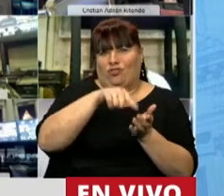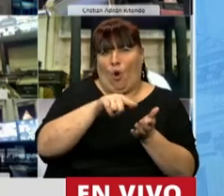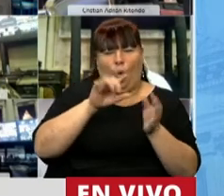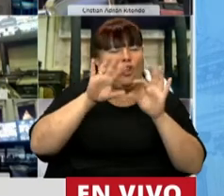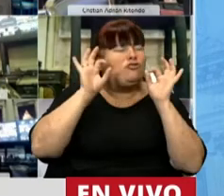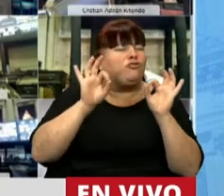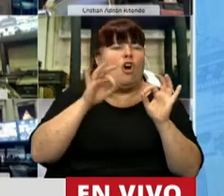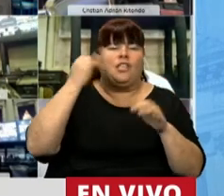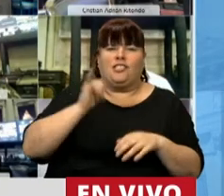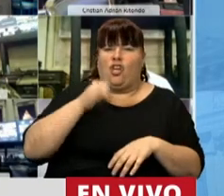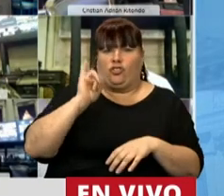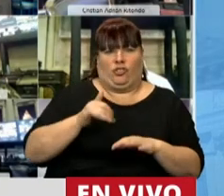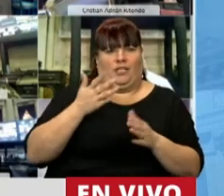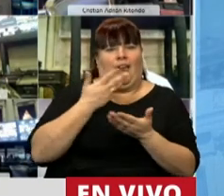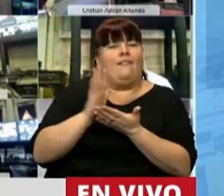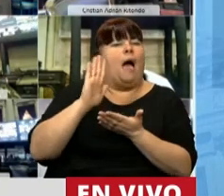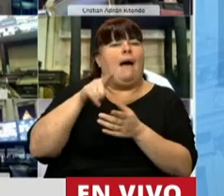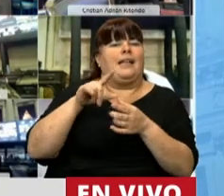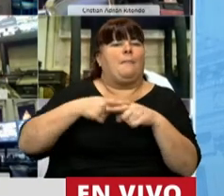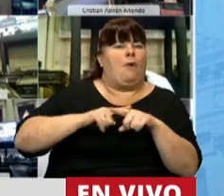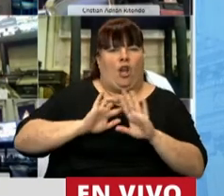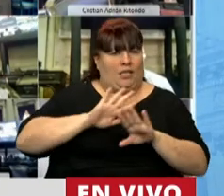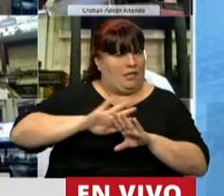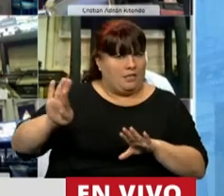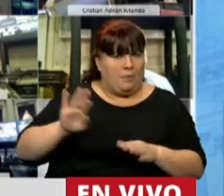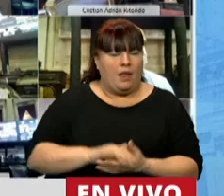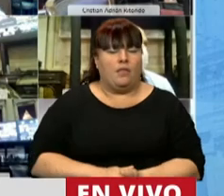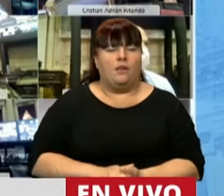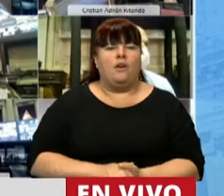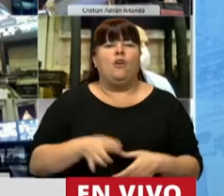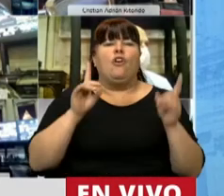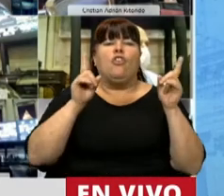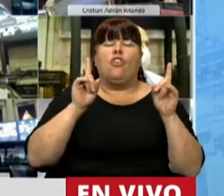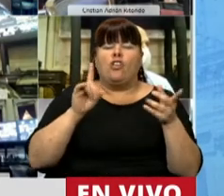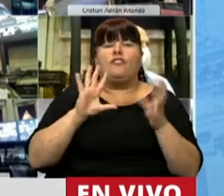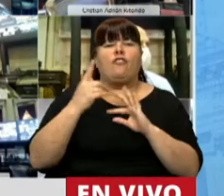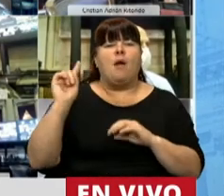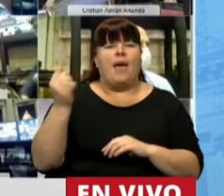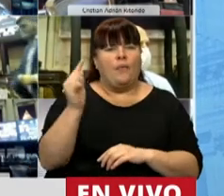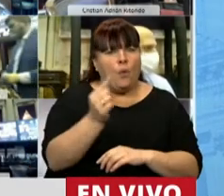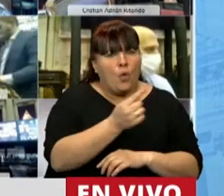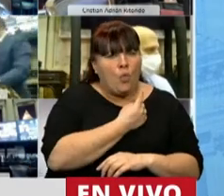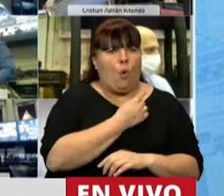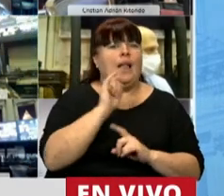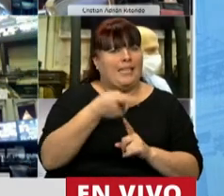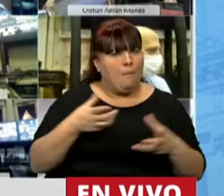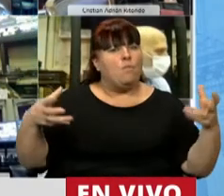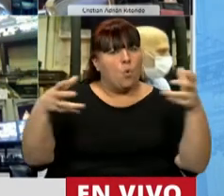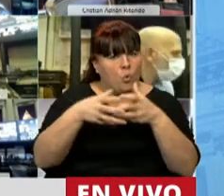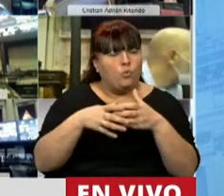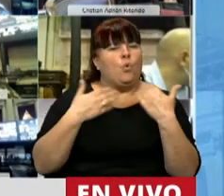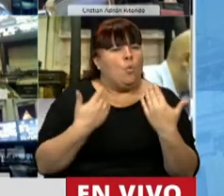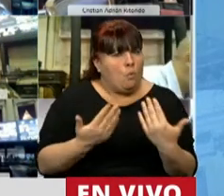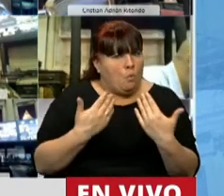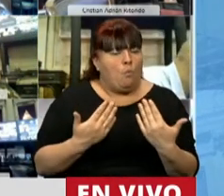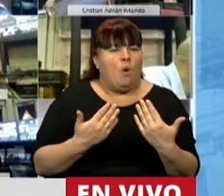en absoluta prescindencia partidista. Los docentes, de un modo individual y colectivo,